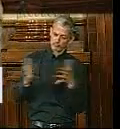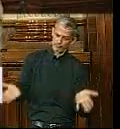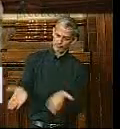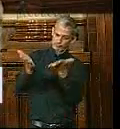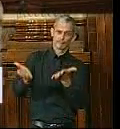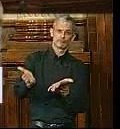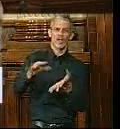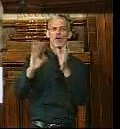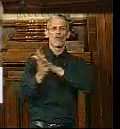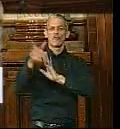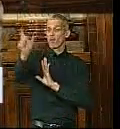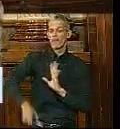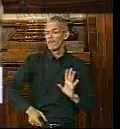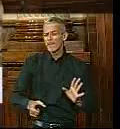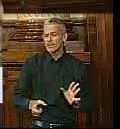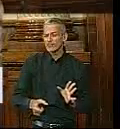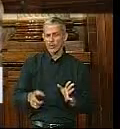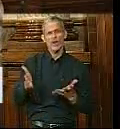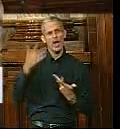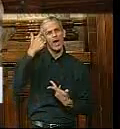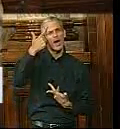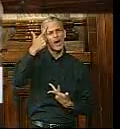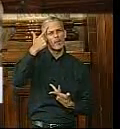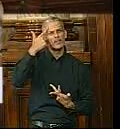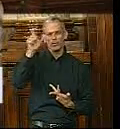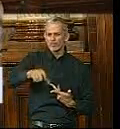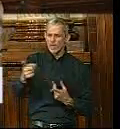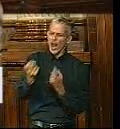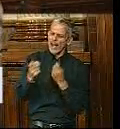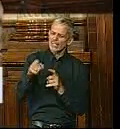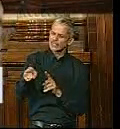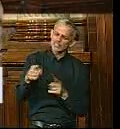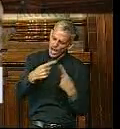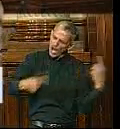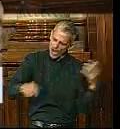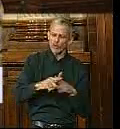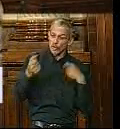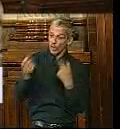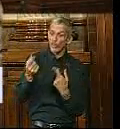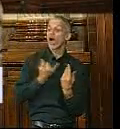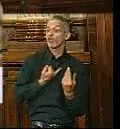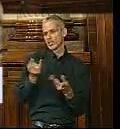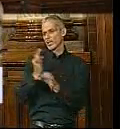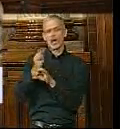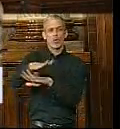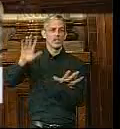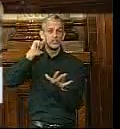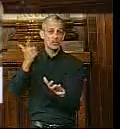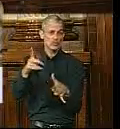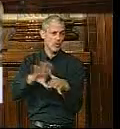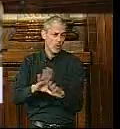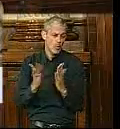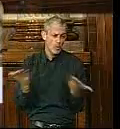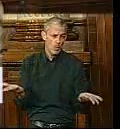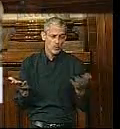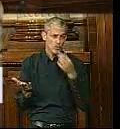sentido único y irrepetible, claro. Y es pensar en función de las necesidades y los derechos de esos niños y niñas, y